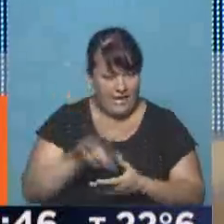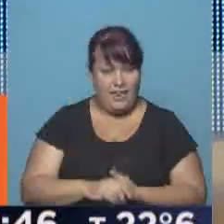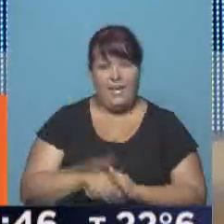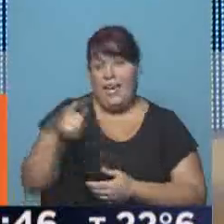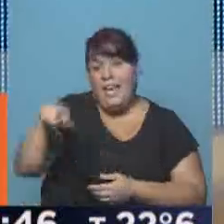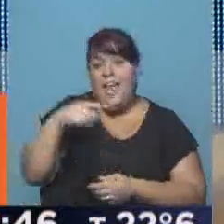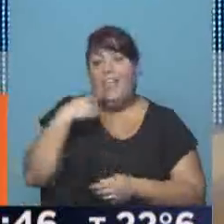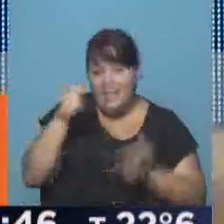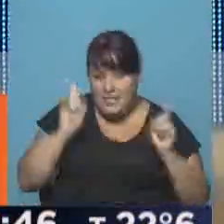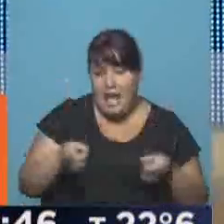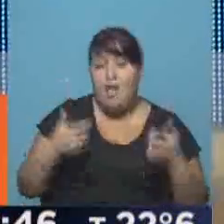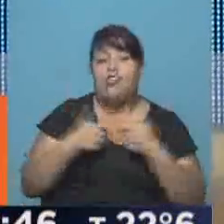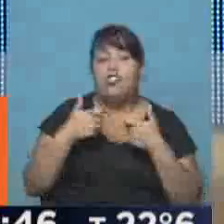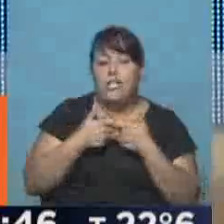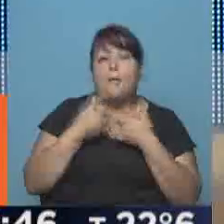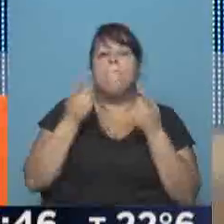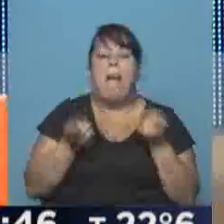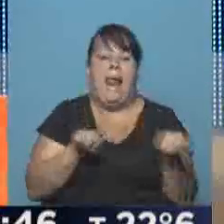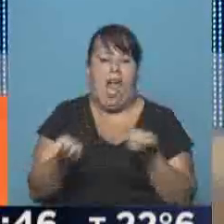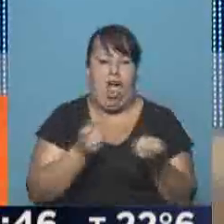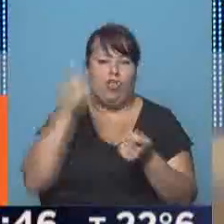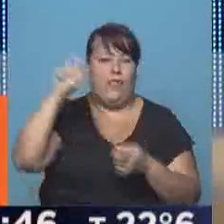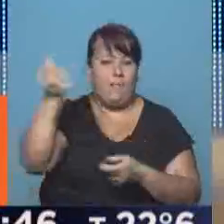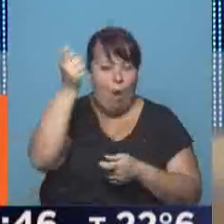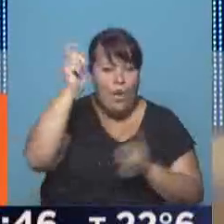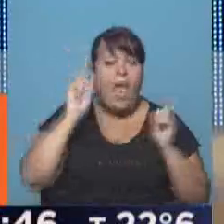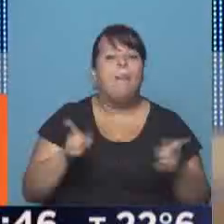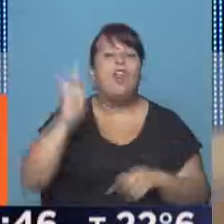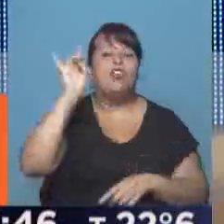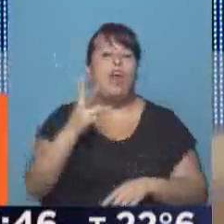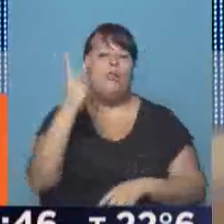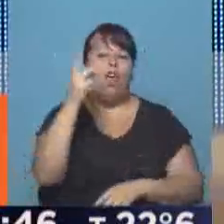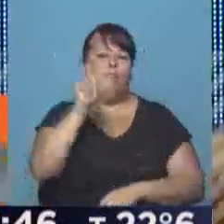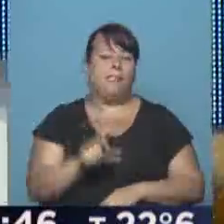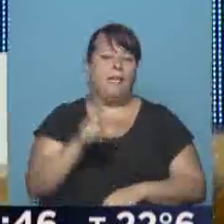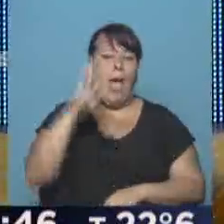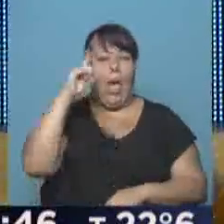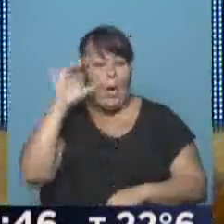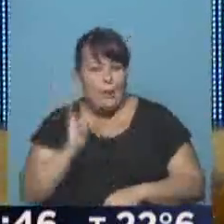ellos dicen incluso es una sociedad para negocios inmobiliarios, pero que tenía solo dos clientes,